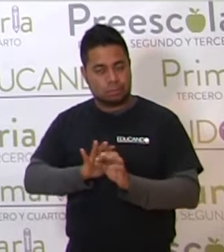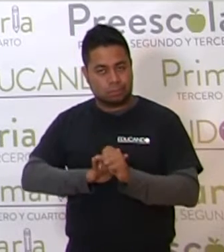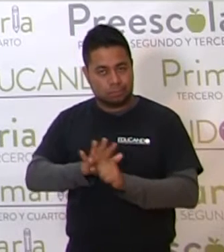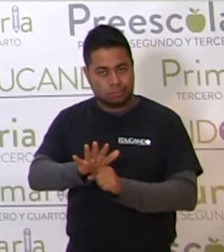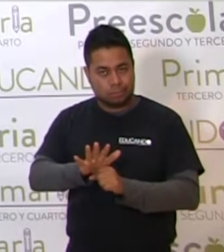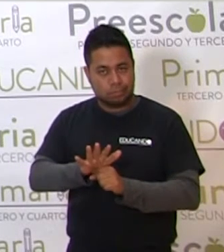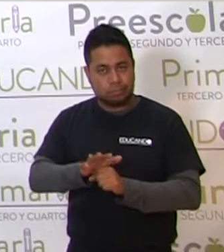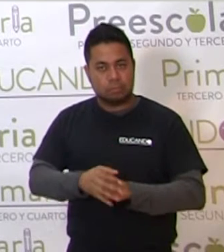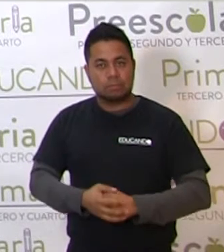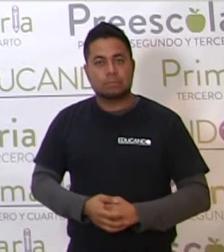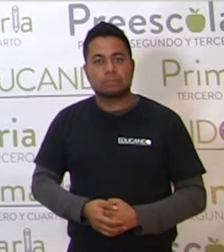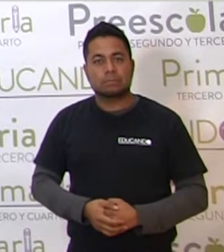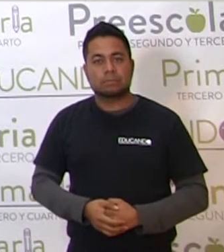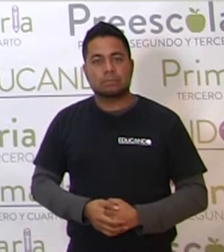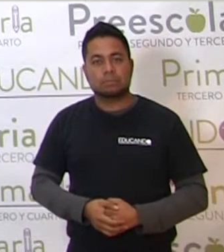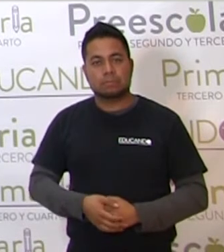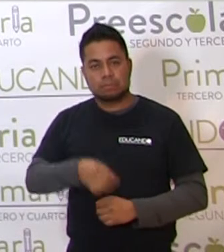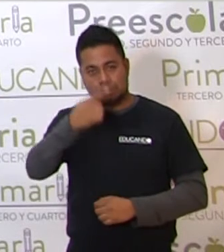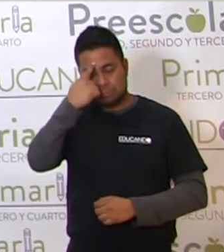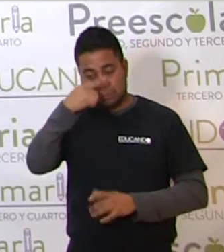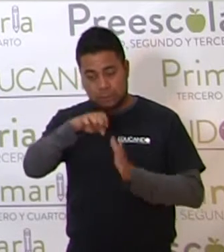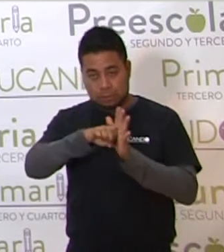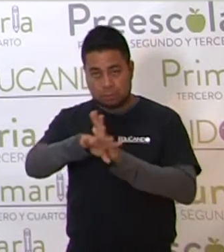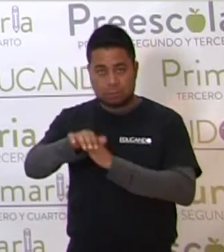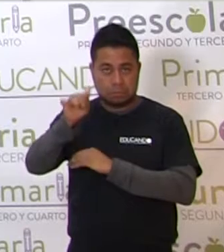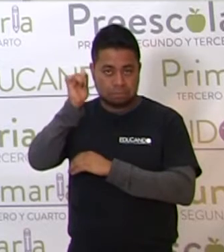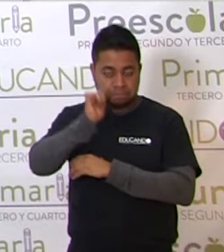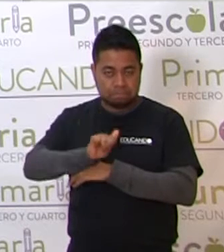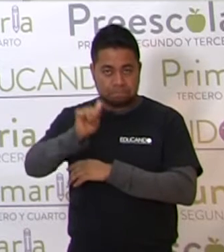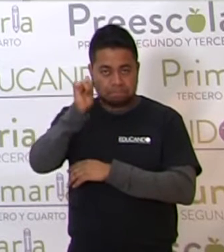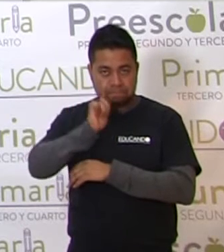va a estar siempre a